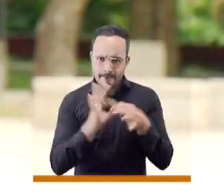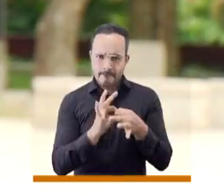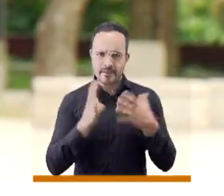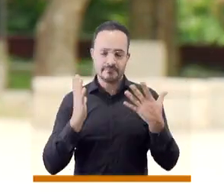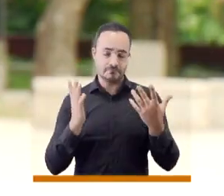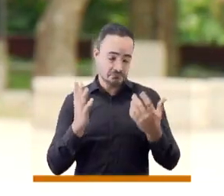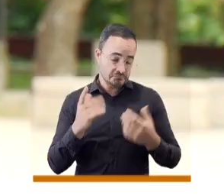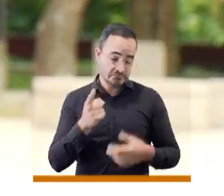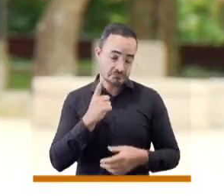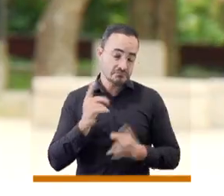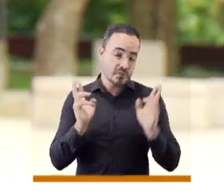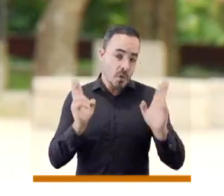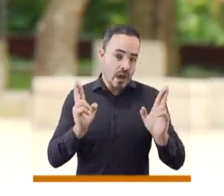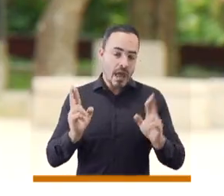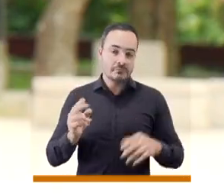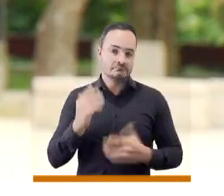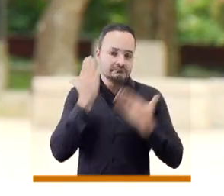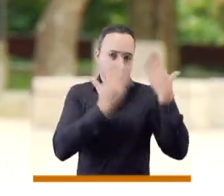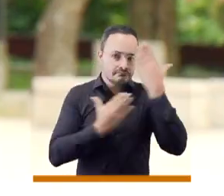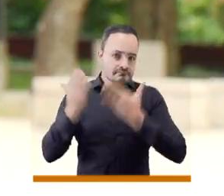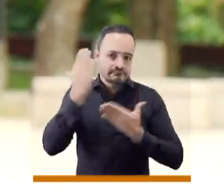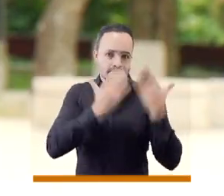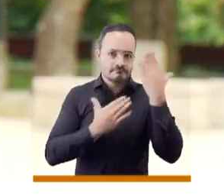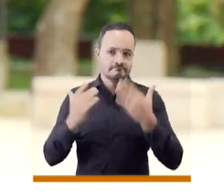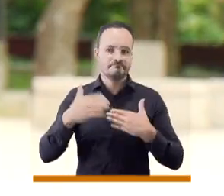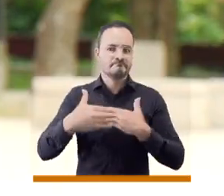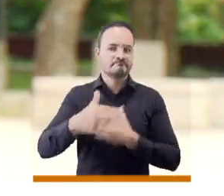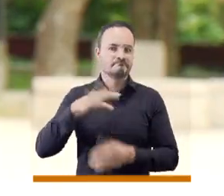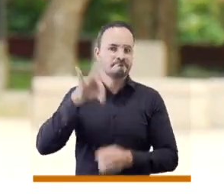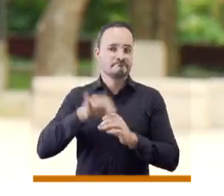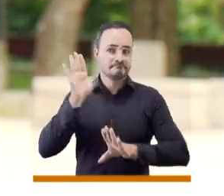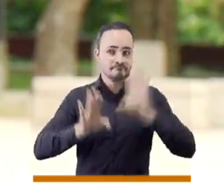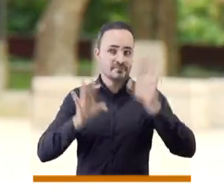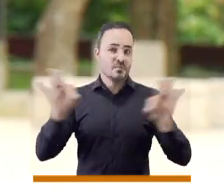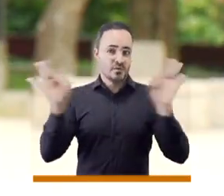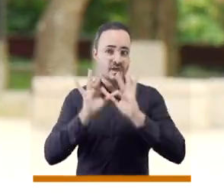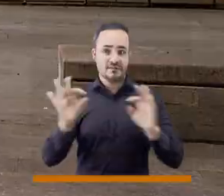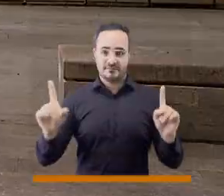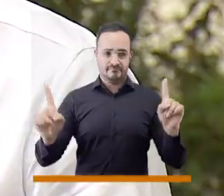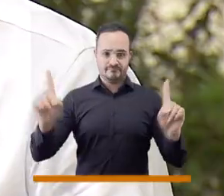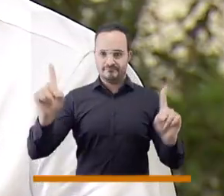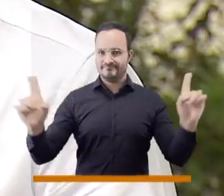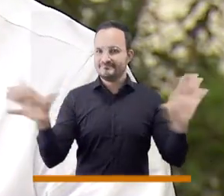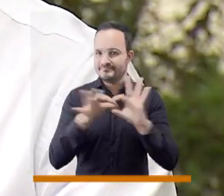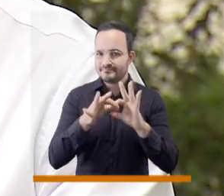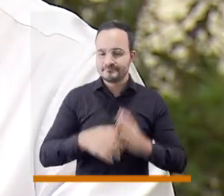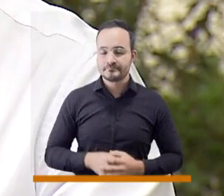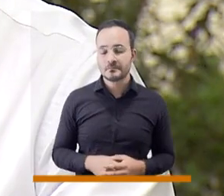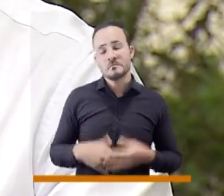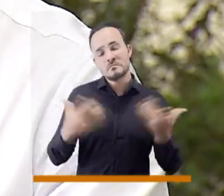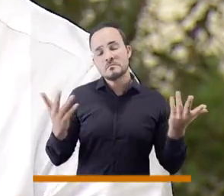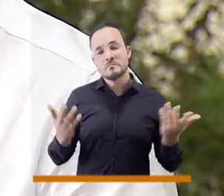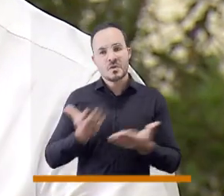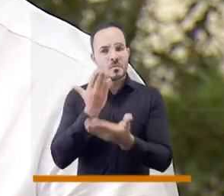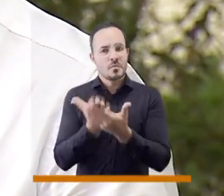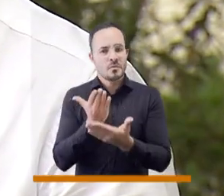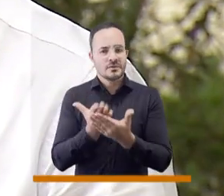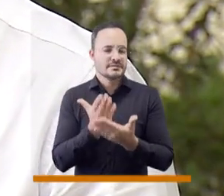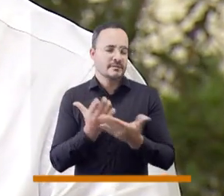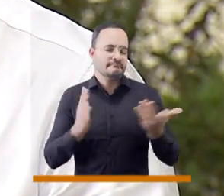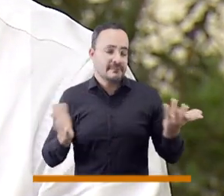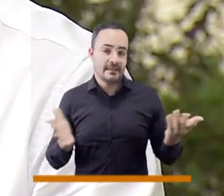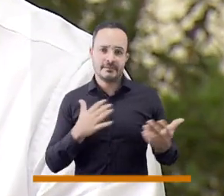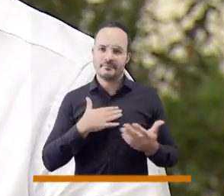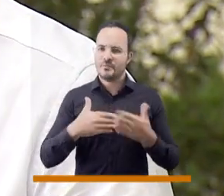las próximas elecciones, que será también uno de los procesos que tendremos que analizar a la hora de salir a votar. ¿Cuál es la propuesta?